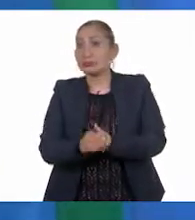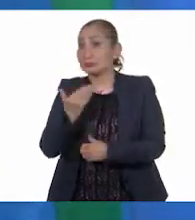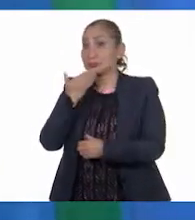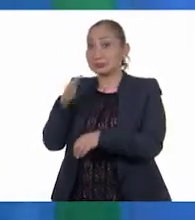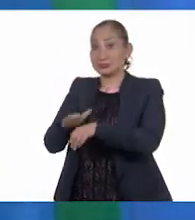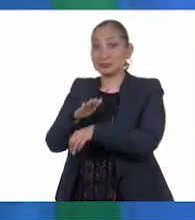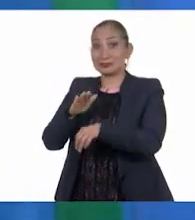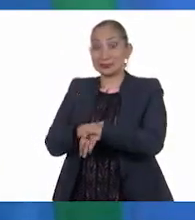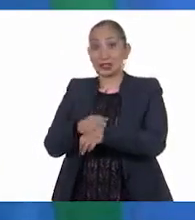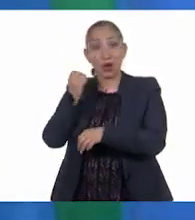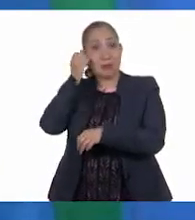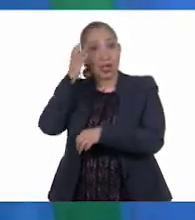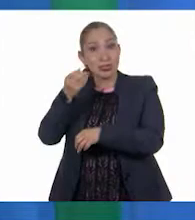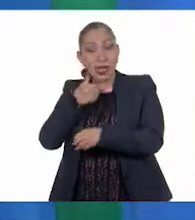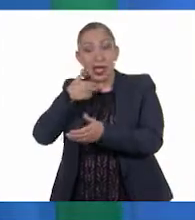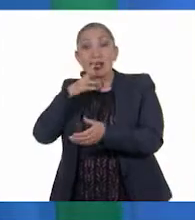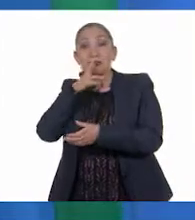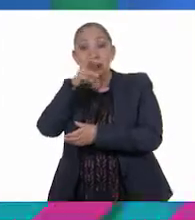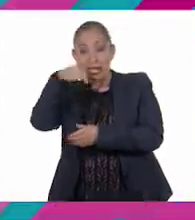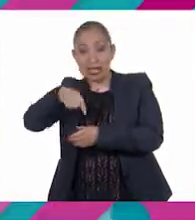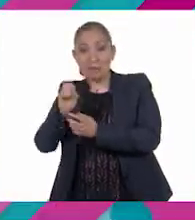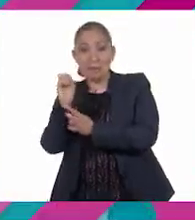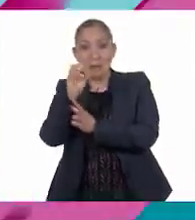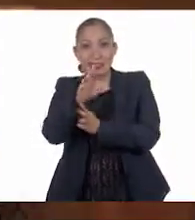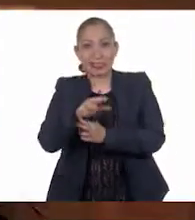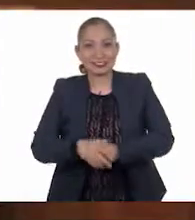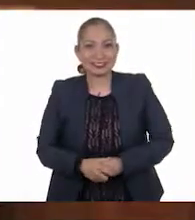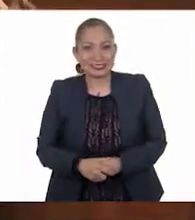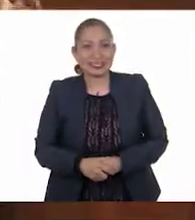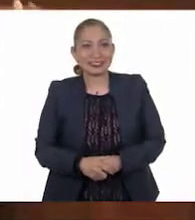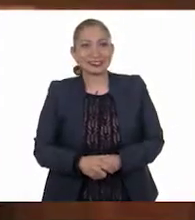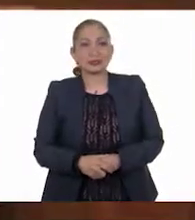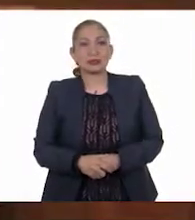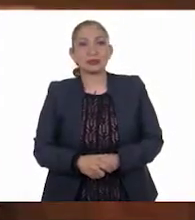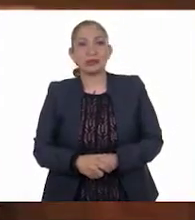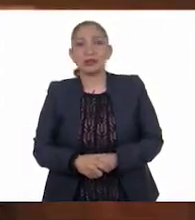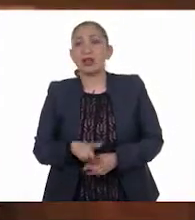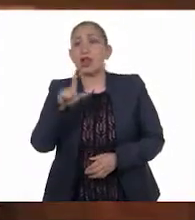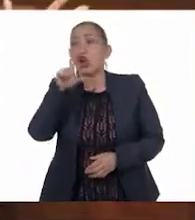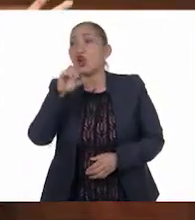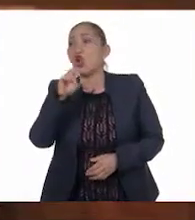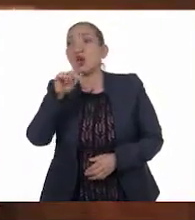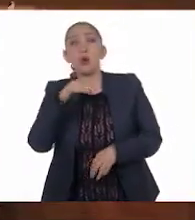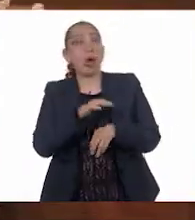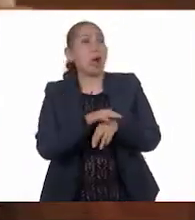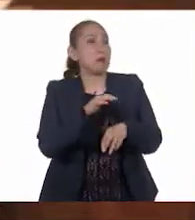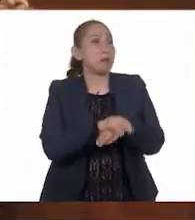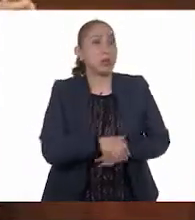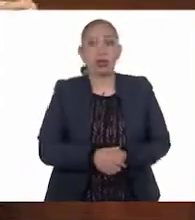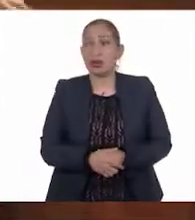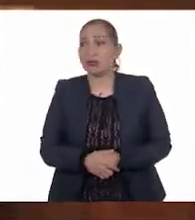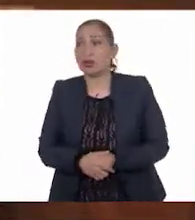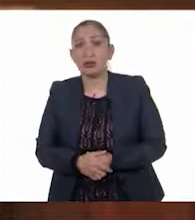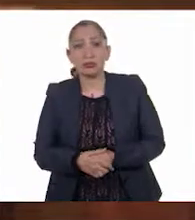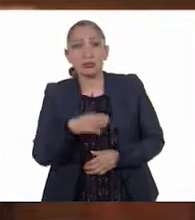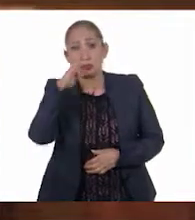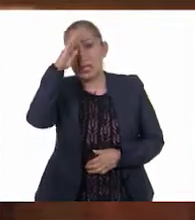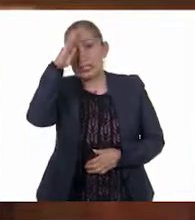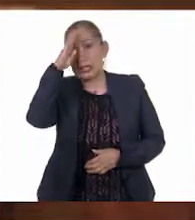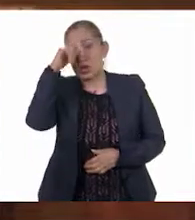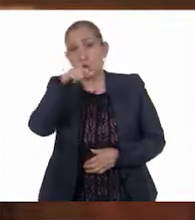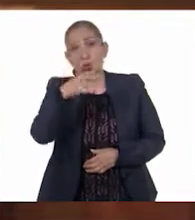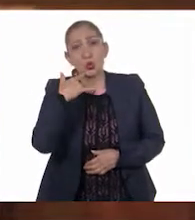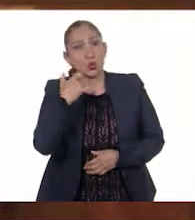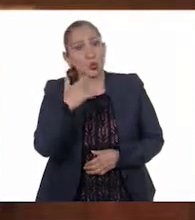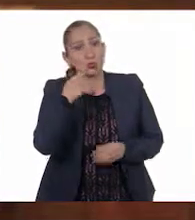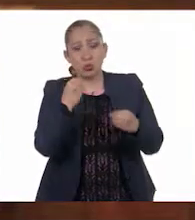no olviden compartir sus respuestas con nosotros. ¡Ay, Lolo, mi gran amigo! Y pensar que te